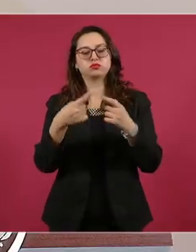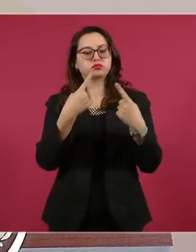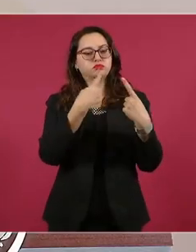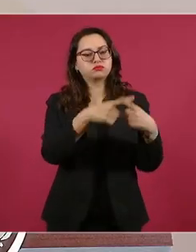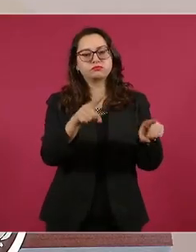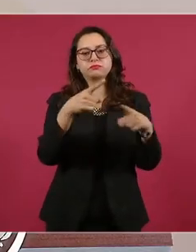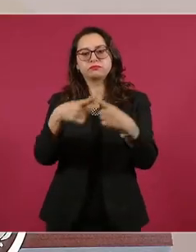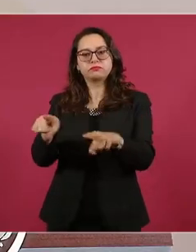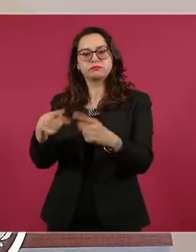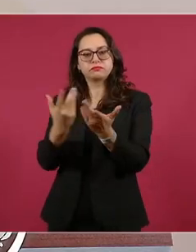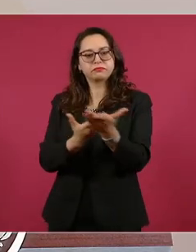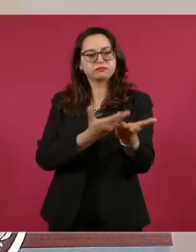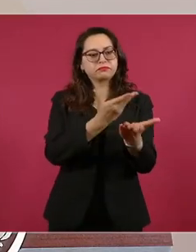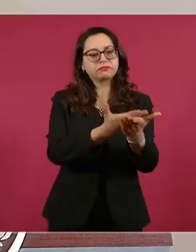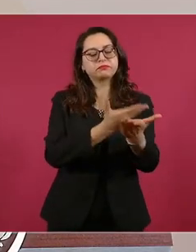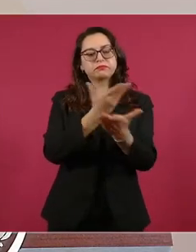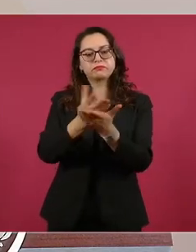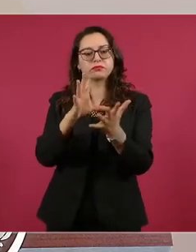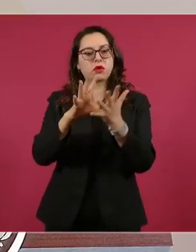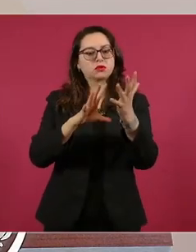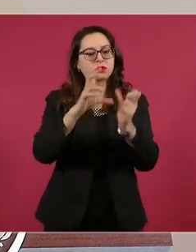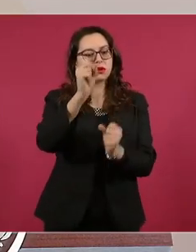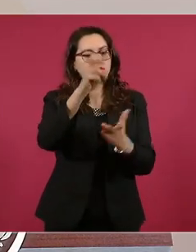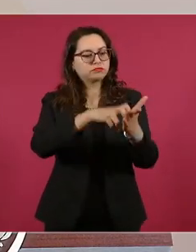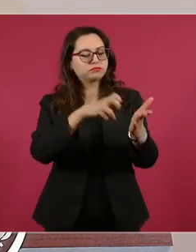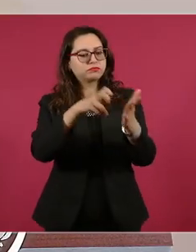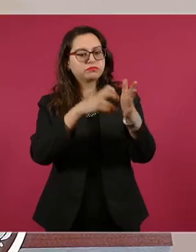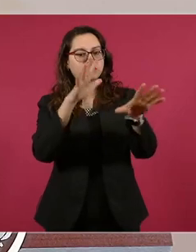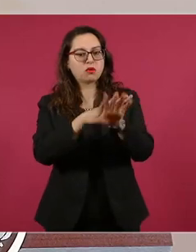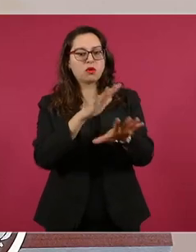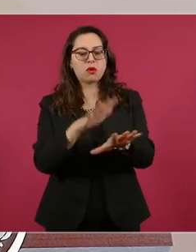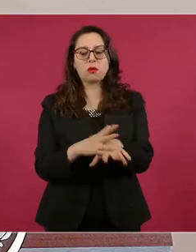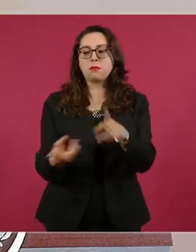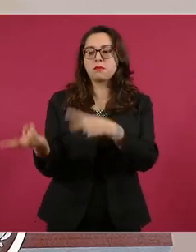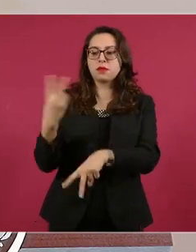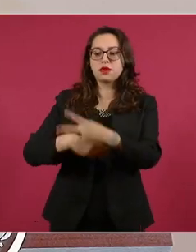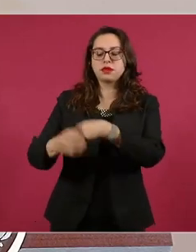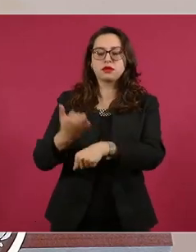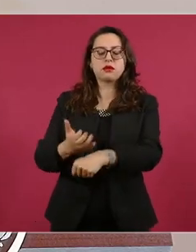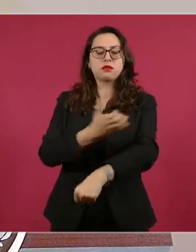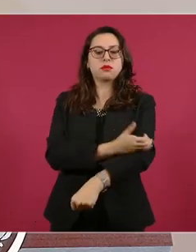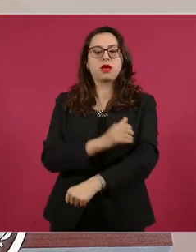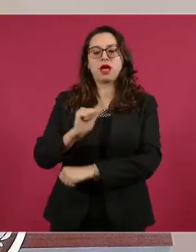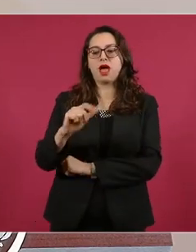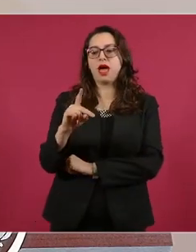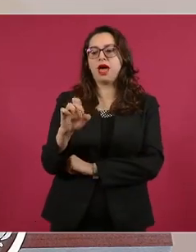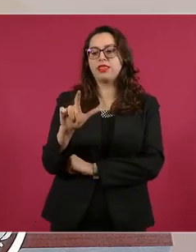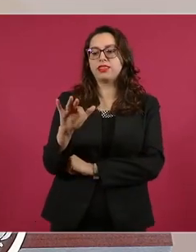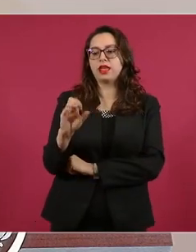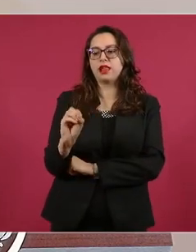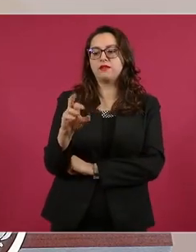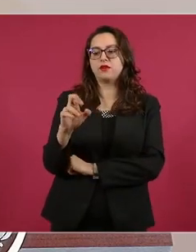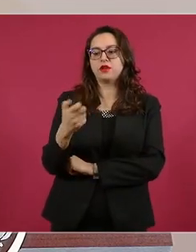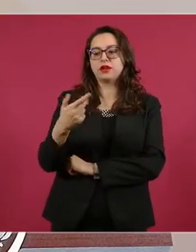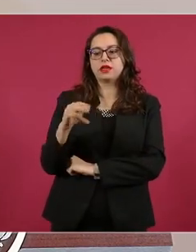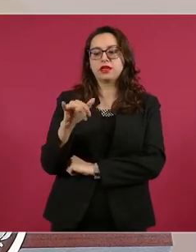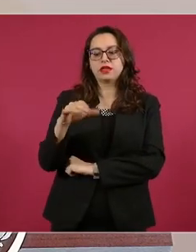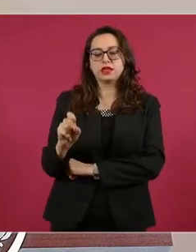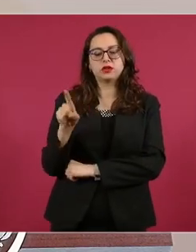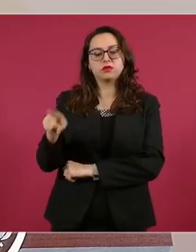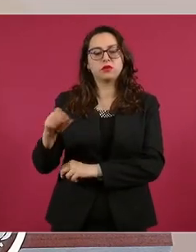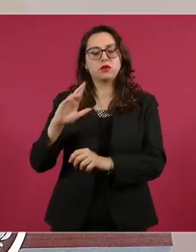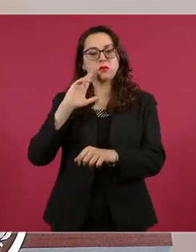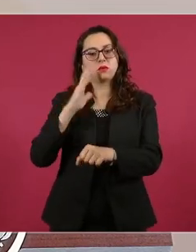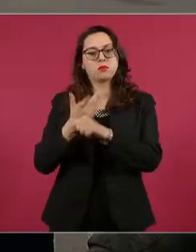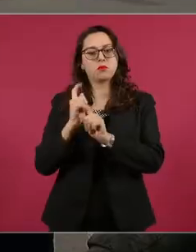diferentes reformas. El día de hoy nos acompaña Adelfo Regino, titular del Instituto